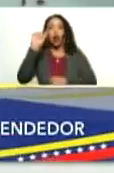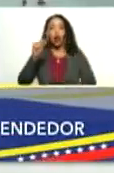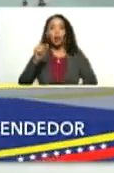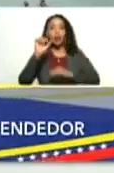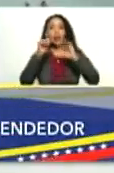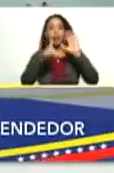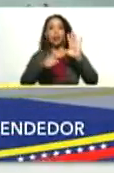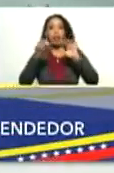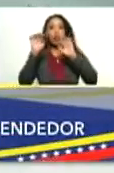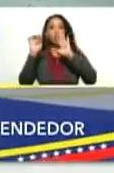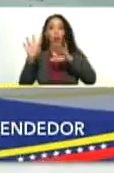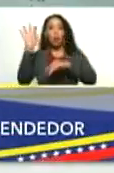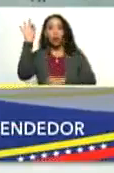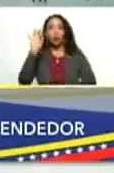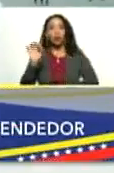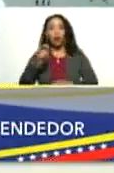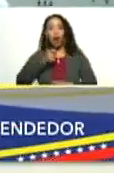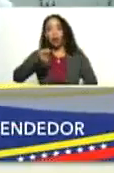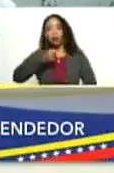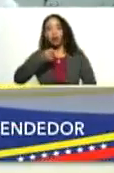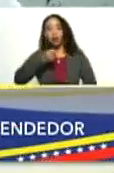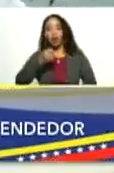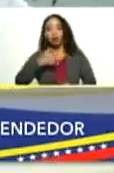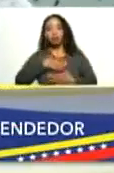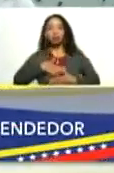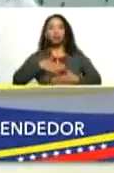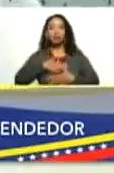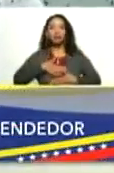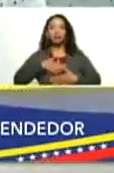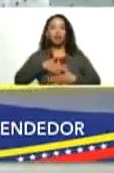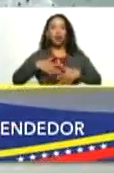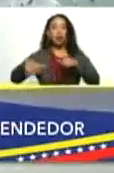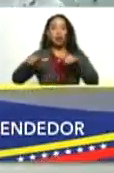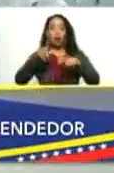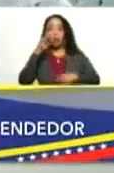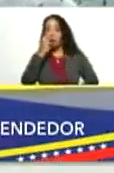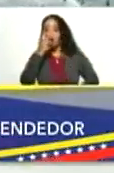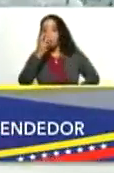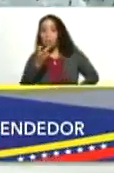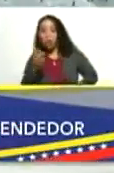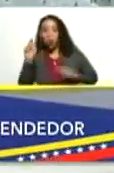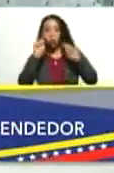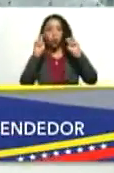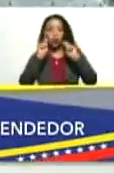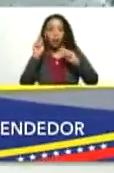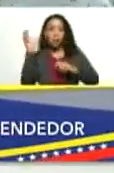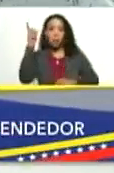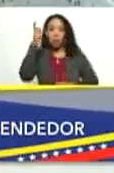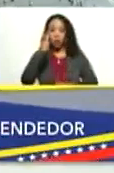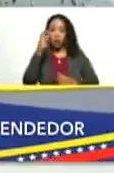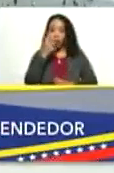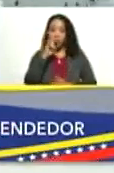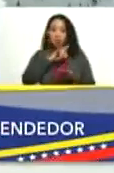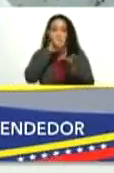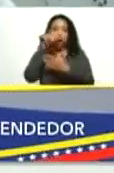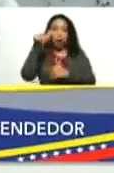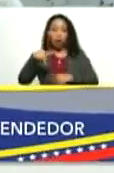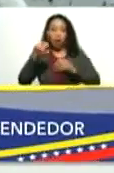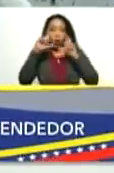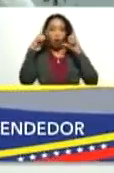89,69% de los entrevistados se sintió satisfecho en el sitio turístico que visitó. Es decir, las personas que vinieron a La Guaira se sintieron